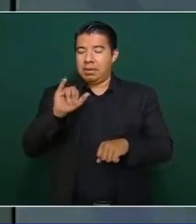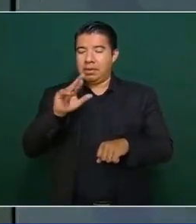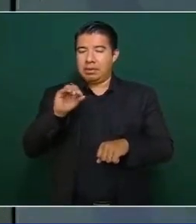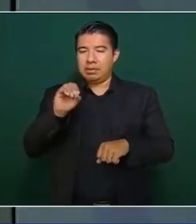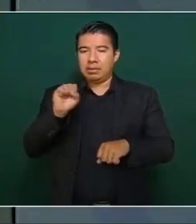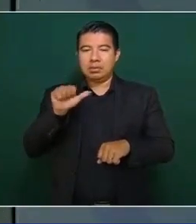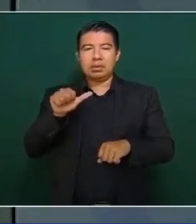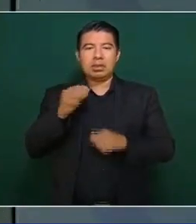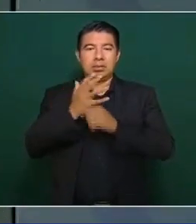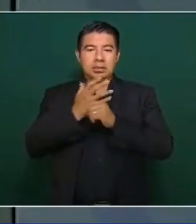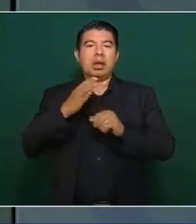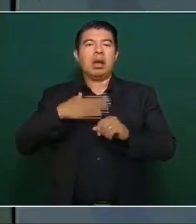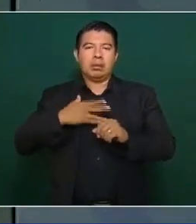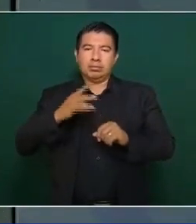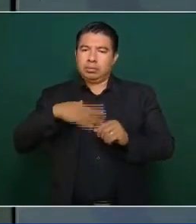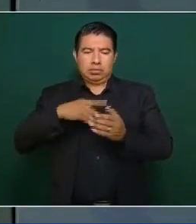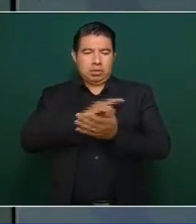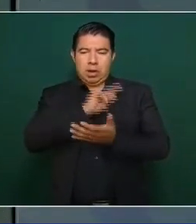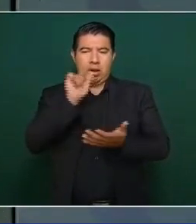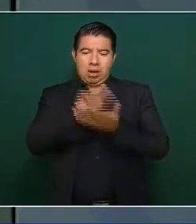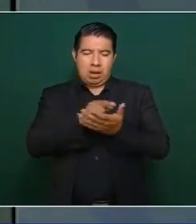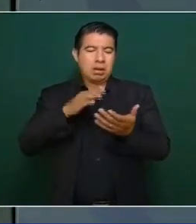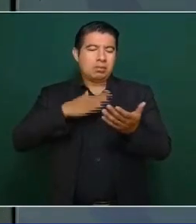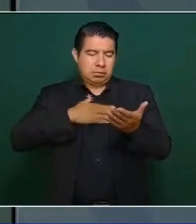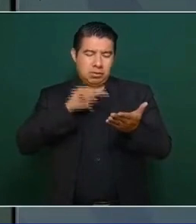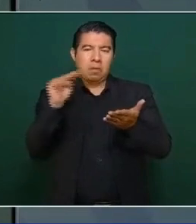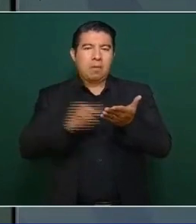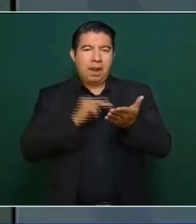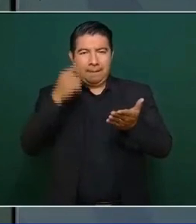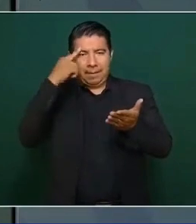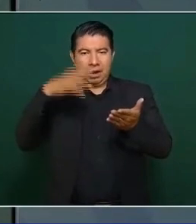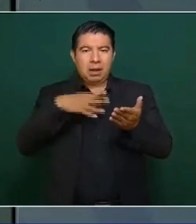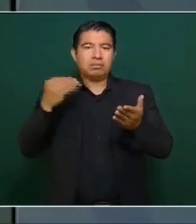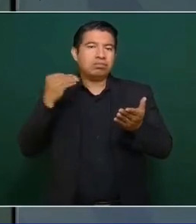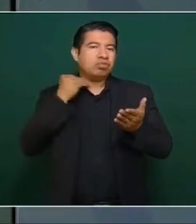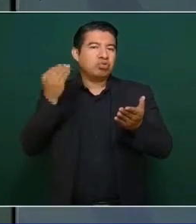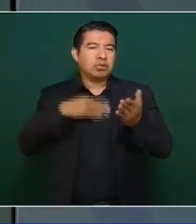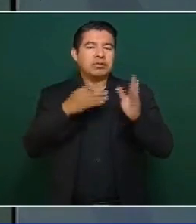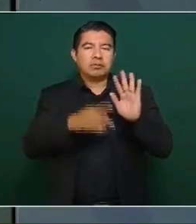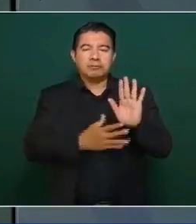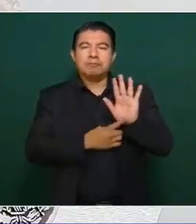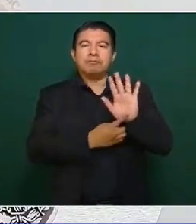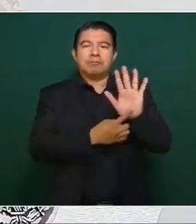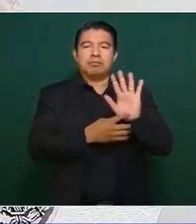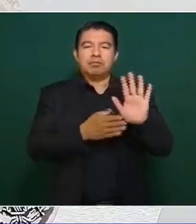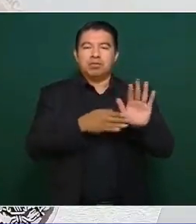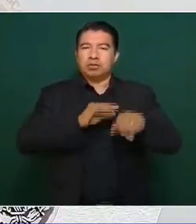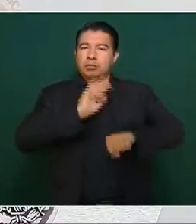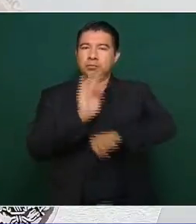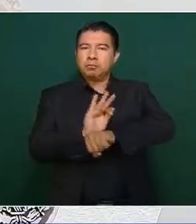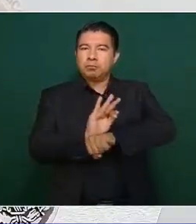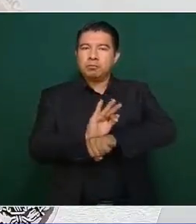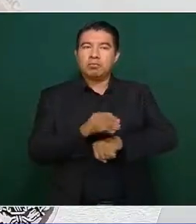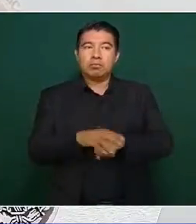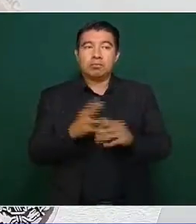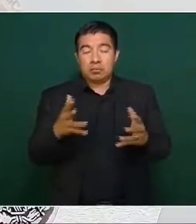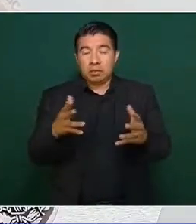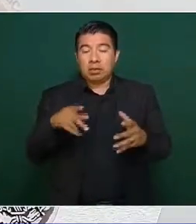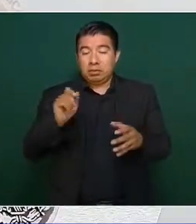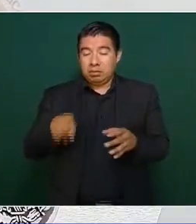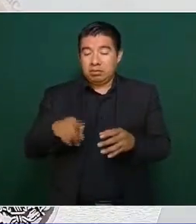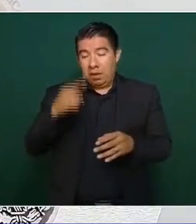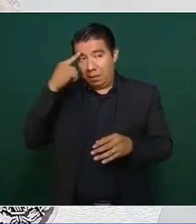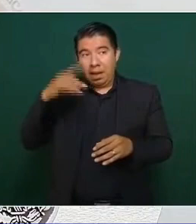que se iban a parar. Al final, para beneficio de